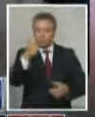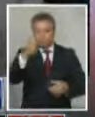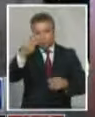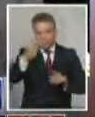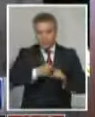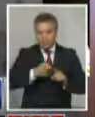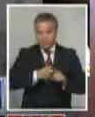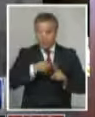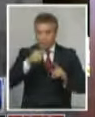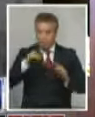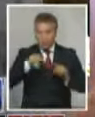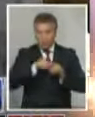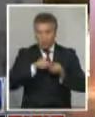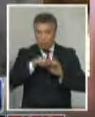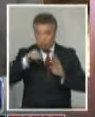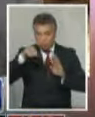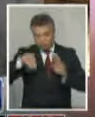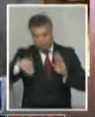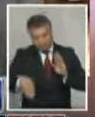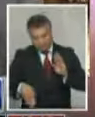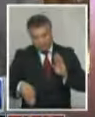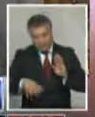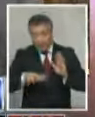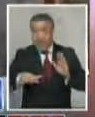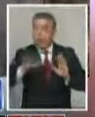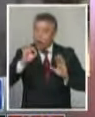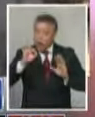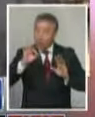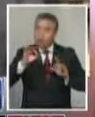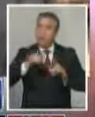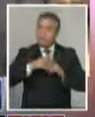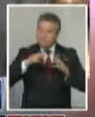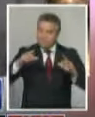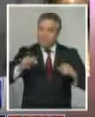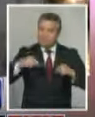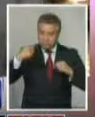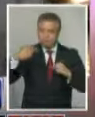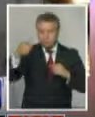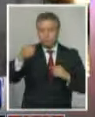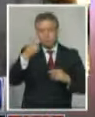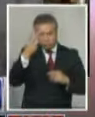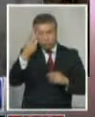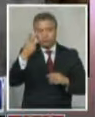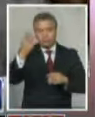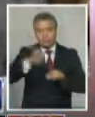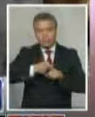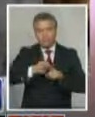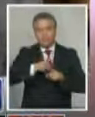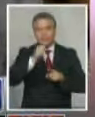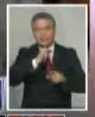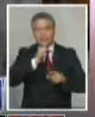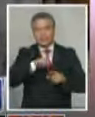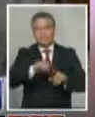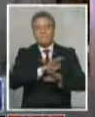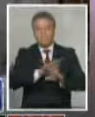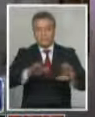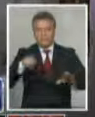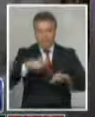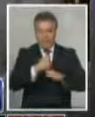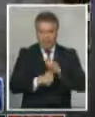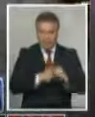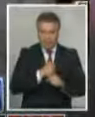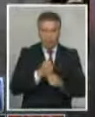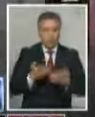¿Tocó fondo o todavía se espera un crecimiento menor para los próximos dos trimestres que vienen antes que termine el año?